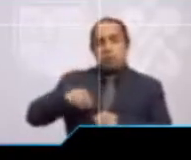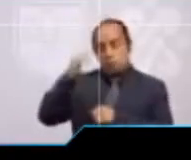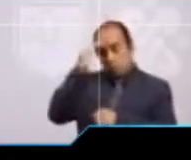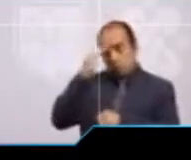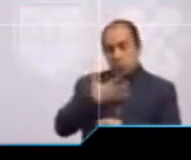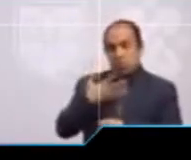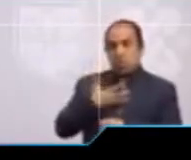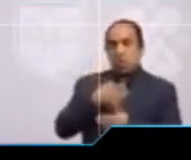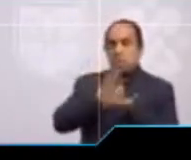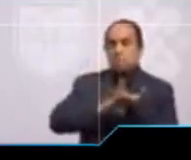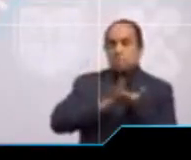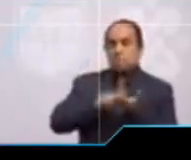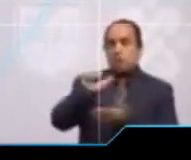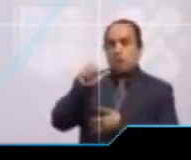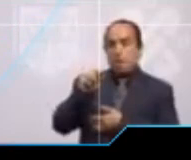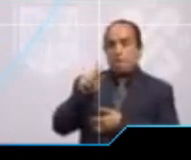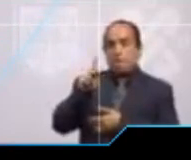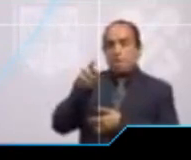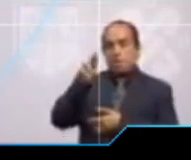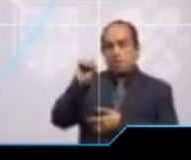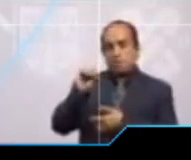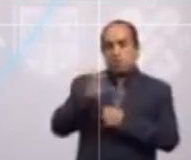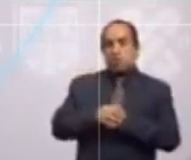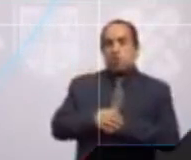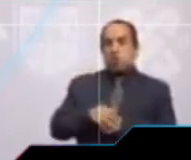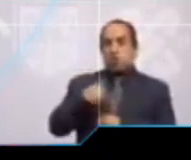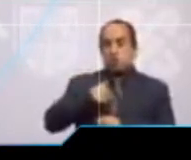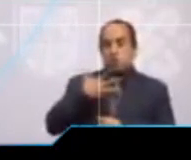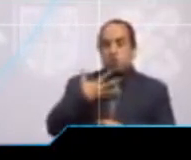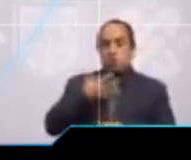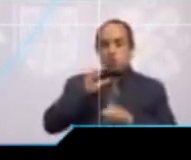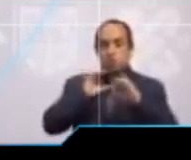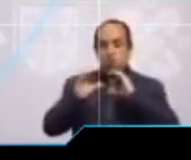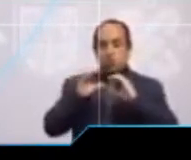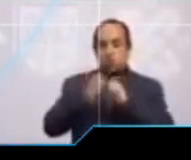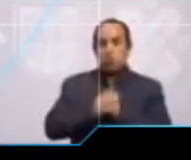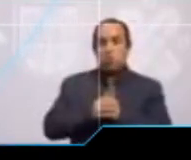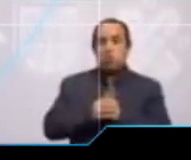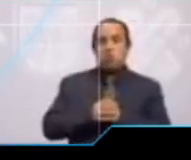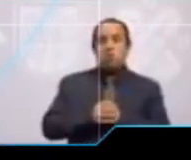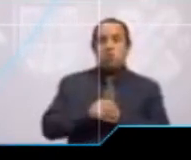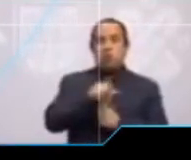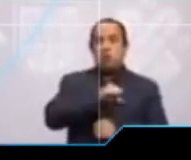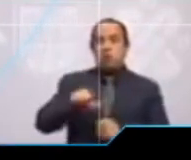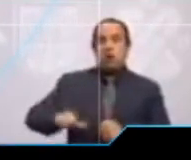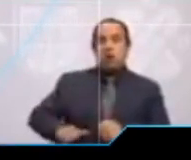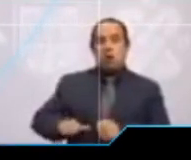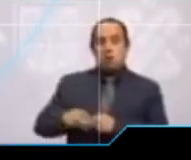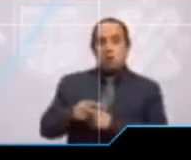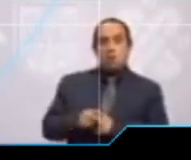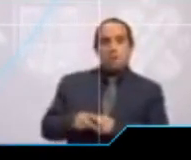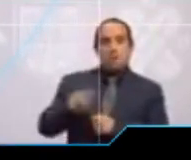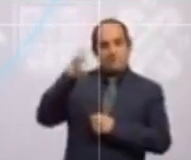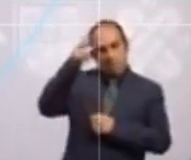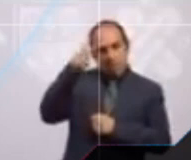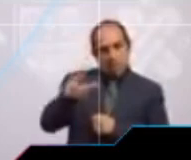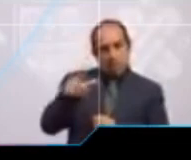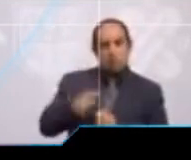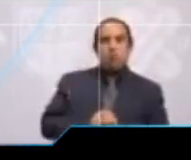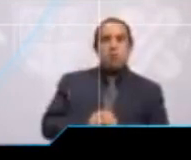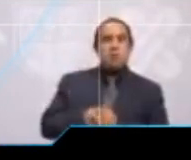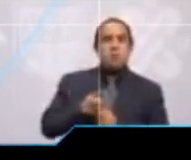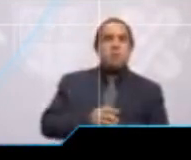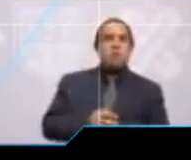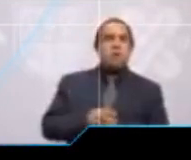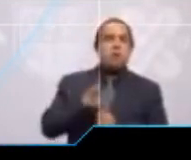conocimiento tienen un amparo. Justo estoy en comunicación ahí con el alcalde de Miguel Hidalgo para ver si es factible hacer